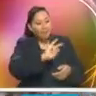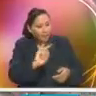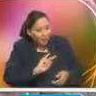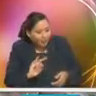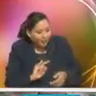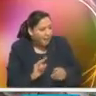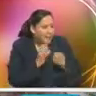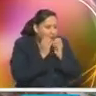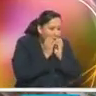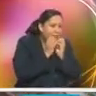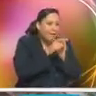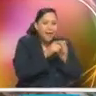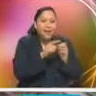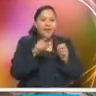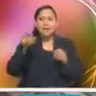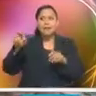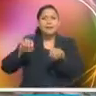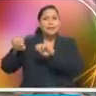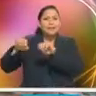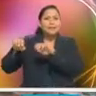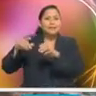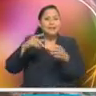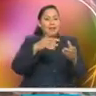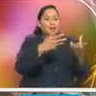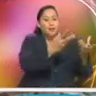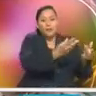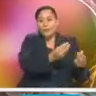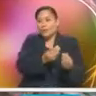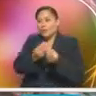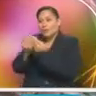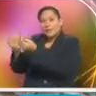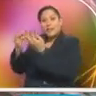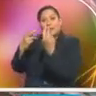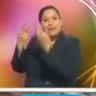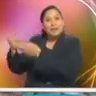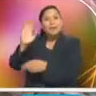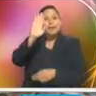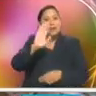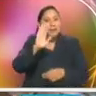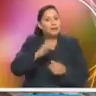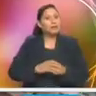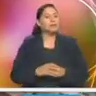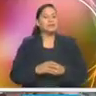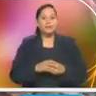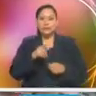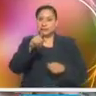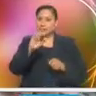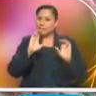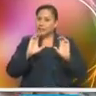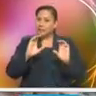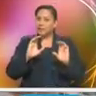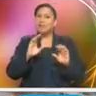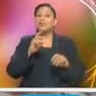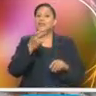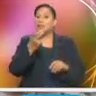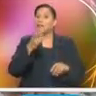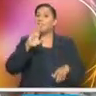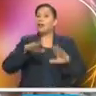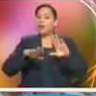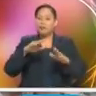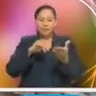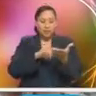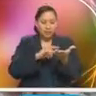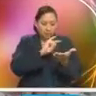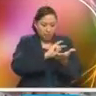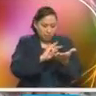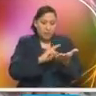permitiste el acceso a una gran cantidad de datos. Entonces, analicen ustedes que muchas veces con esto no solo